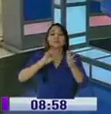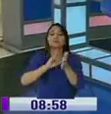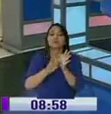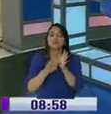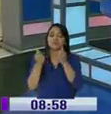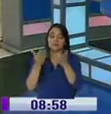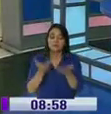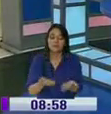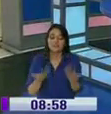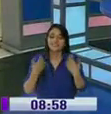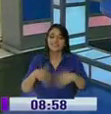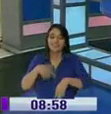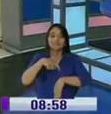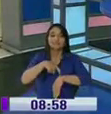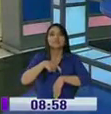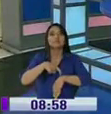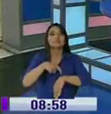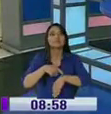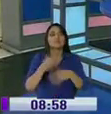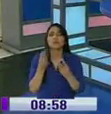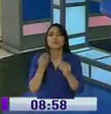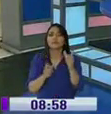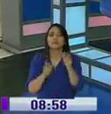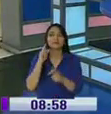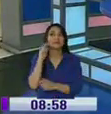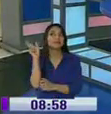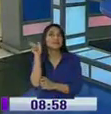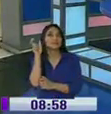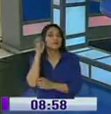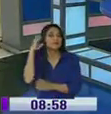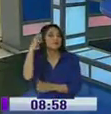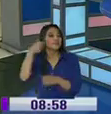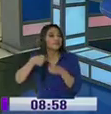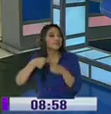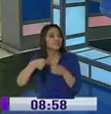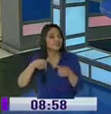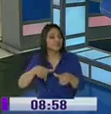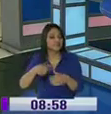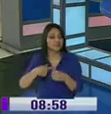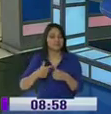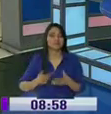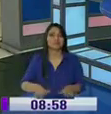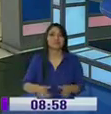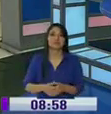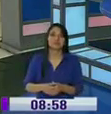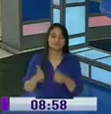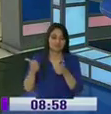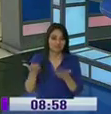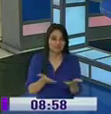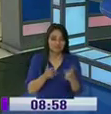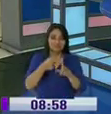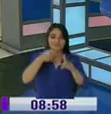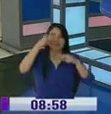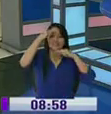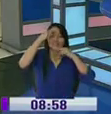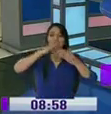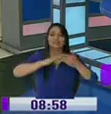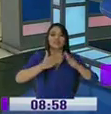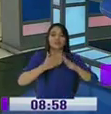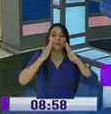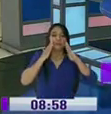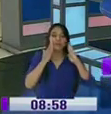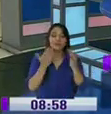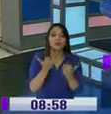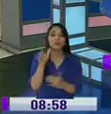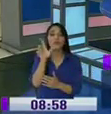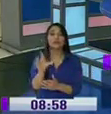bienvenida a esta hora a los miles de oyentes que están ya con Radio Quito, la voz en vivo en la capital. Bienvenidos a este, el primer noticiero de la comunidad, el lunes,